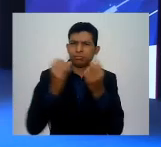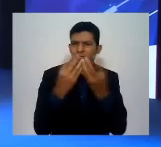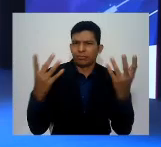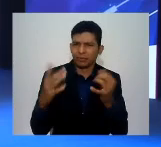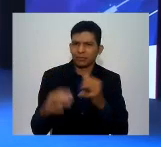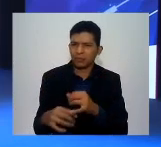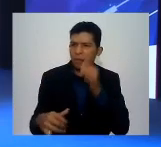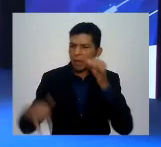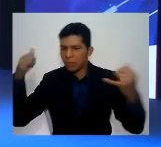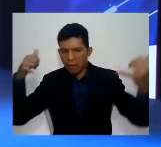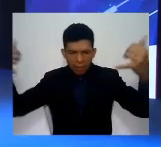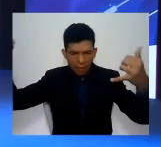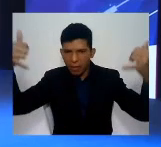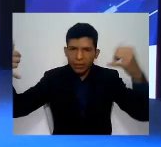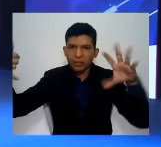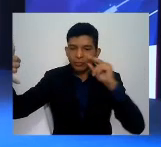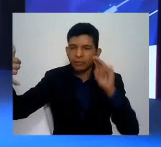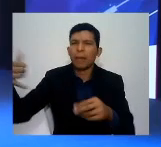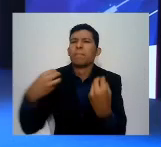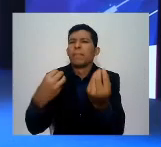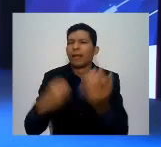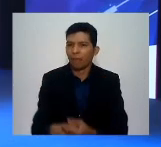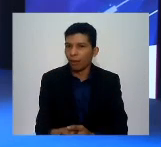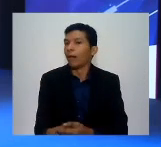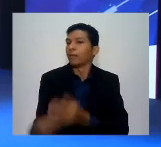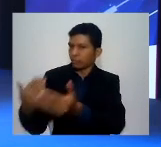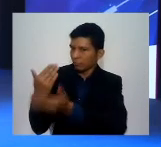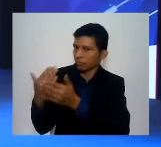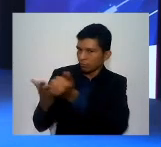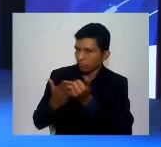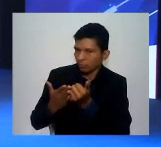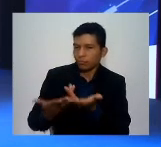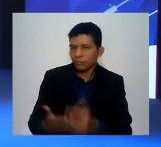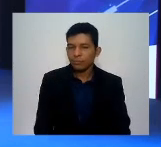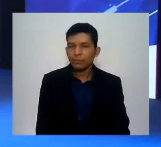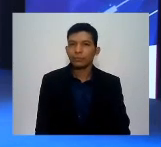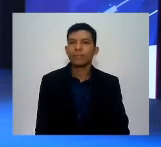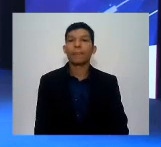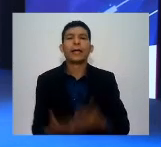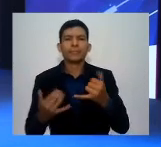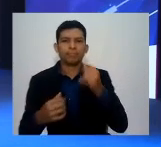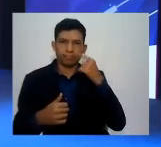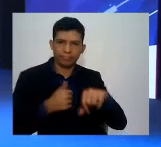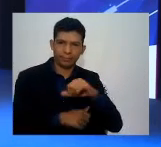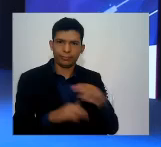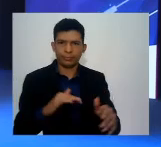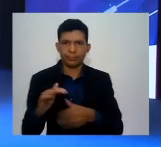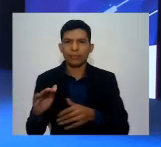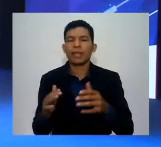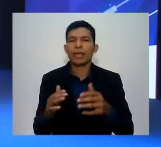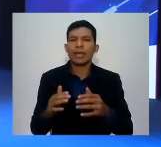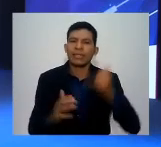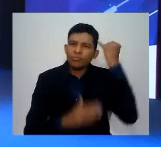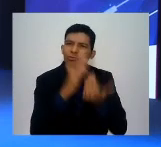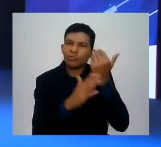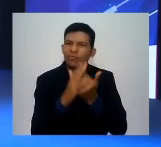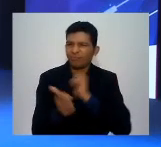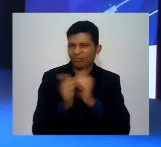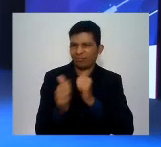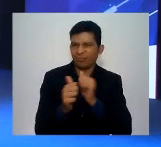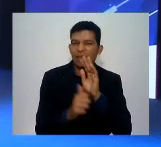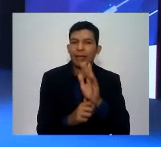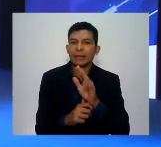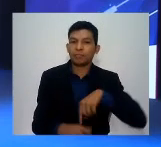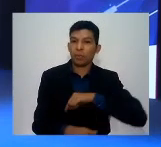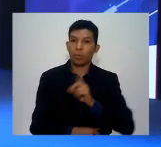la capnografía no, pero la espirometría sí, digamos, por asma, por alguna dificultad respiratoria, puede que nos haga una espirometría. Pero bueno, estas de acá son más